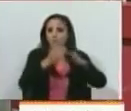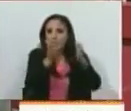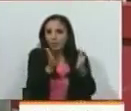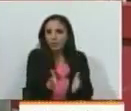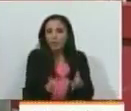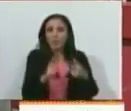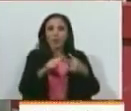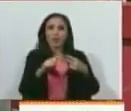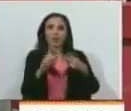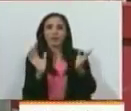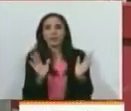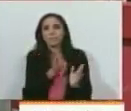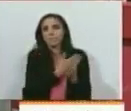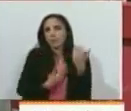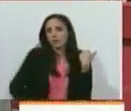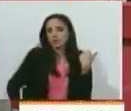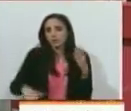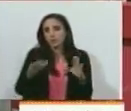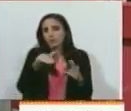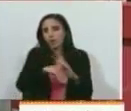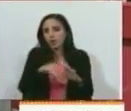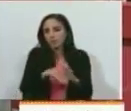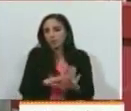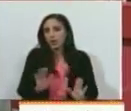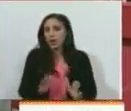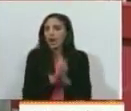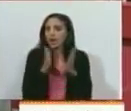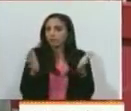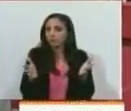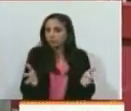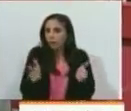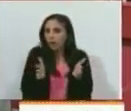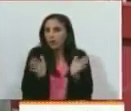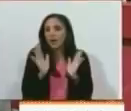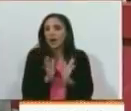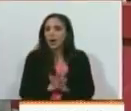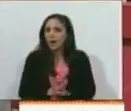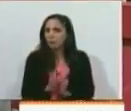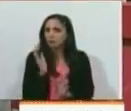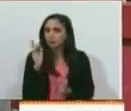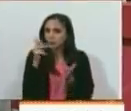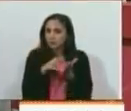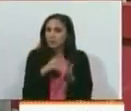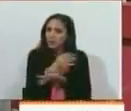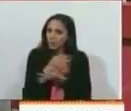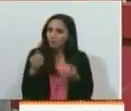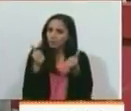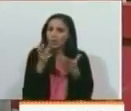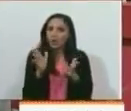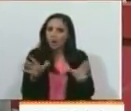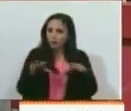ellos? ¿Pero por qué no van entonces? ¿Por qué no van?